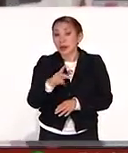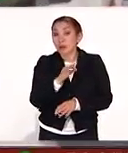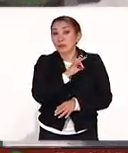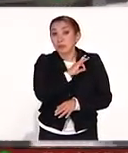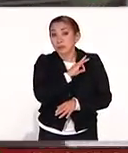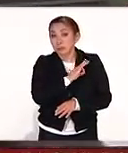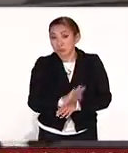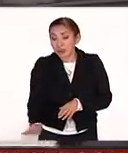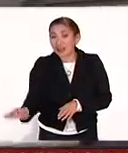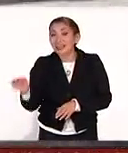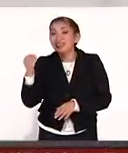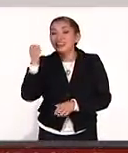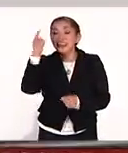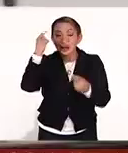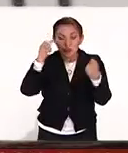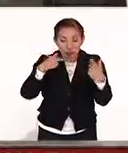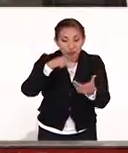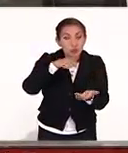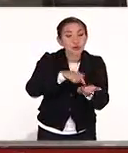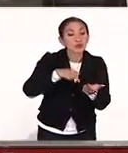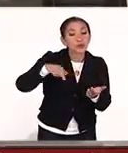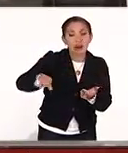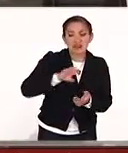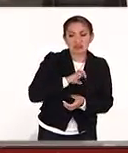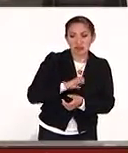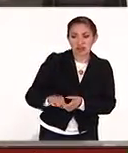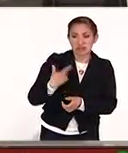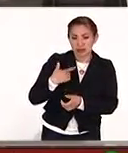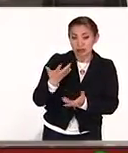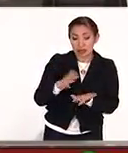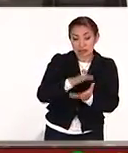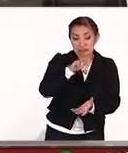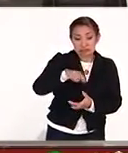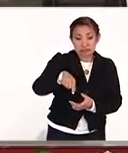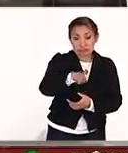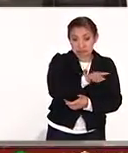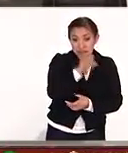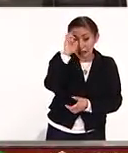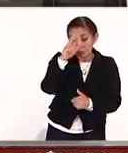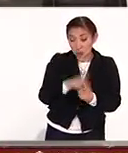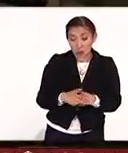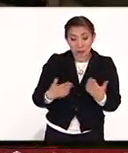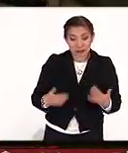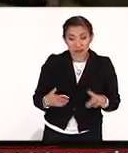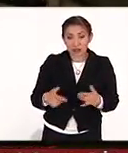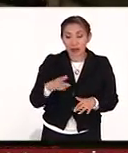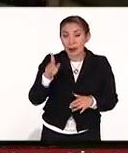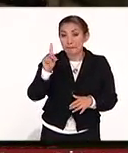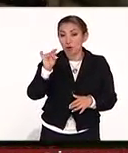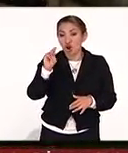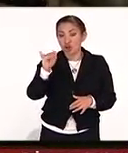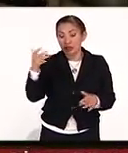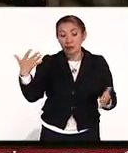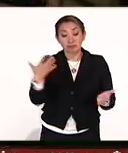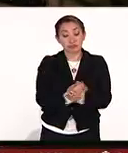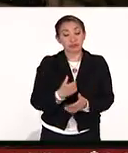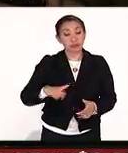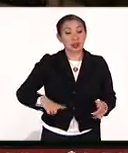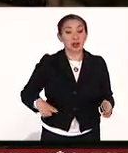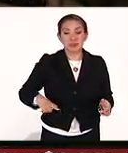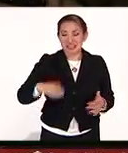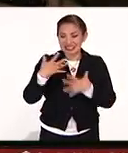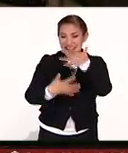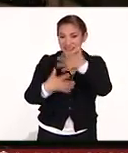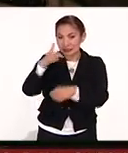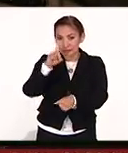en algunas salas conservadoras y xenófobas, que las hay en muy buena parte de Europa. En Polonia acaban de ganar el gobierno hace